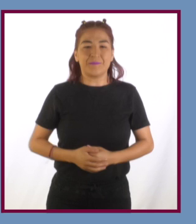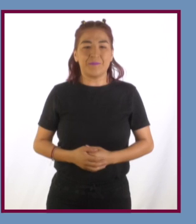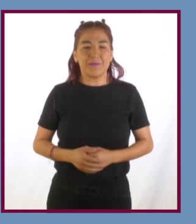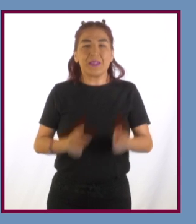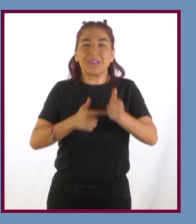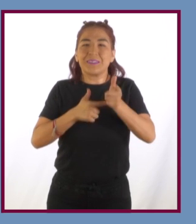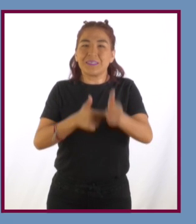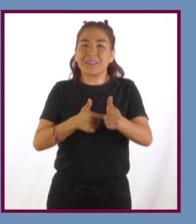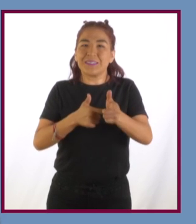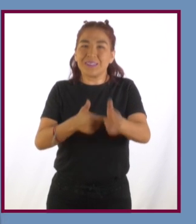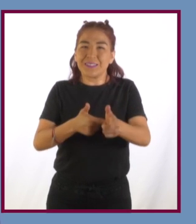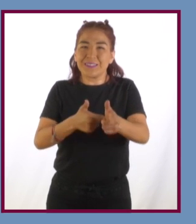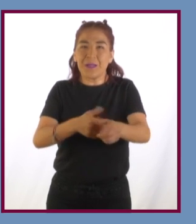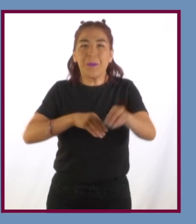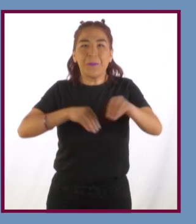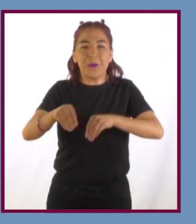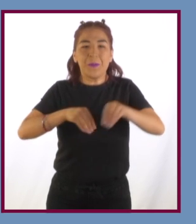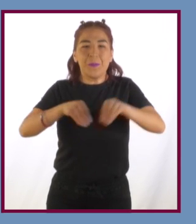Esto, cíclico.